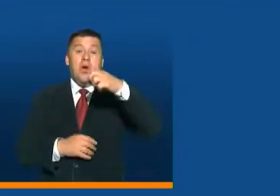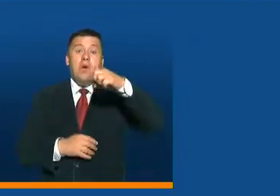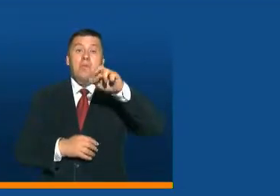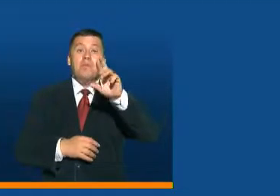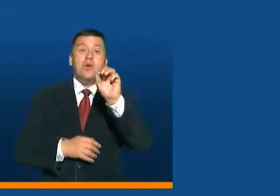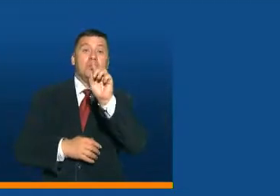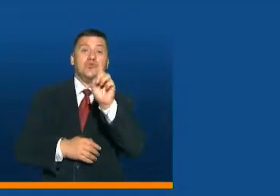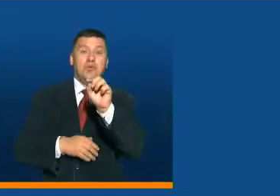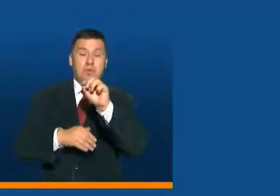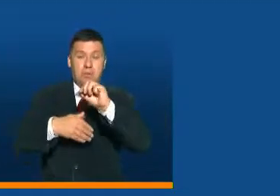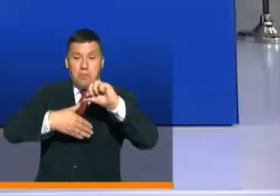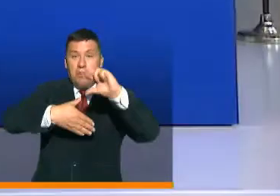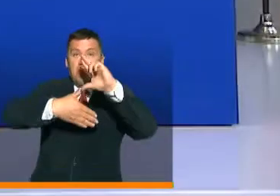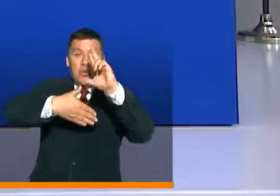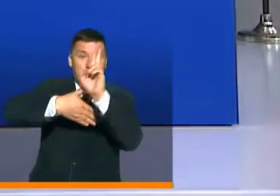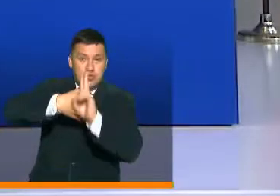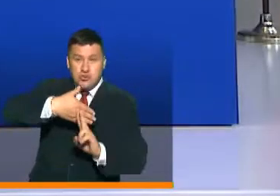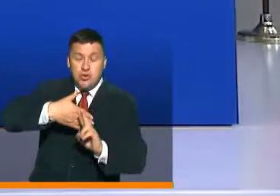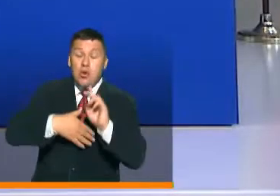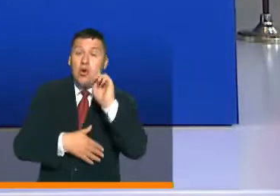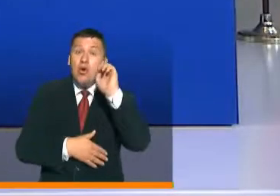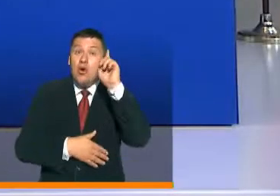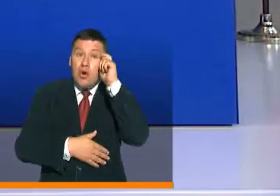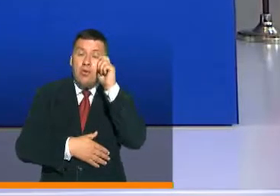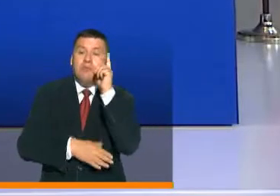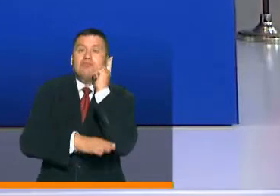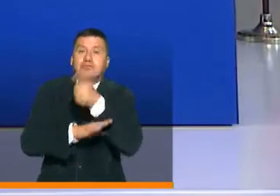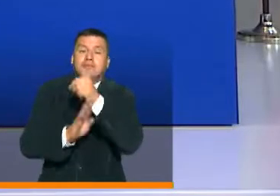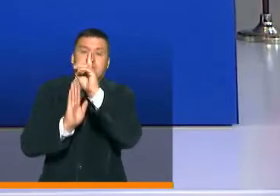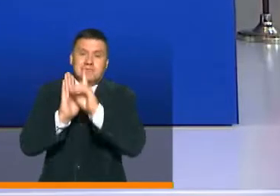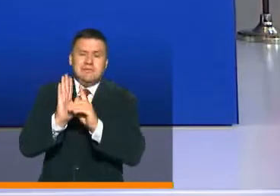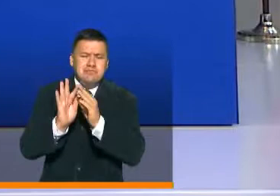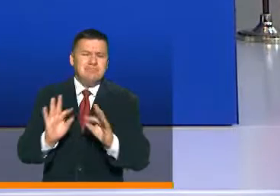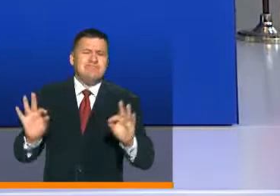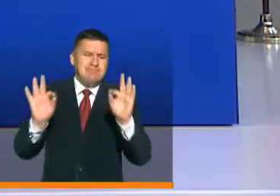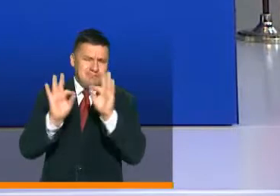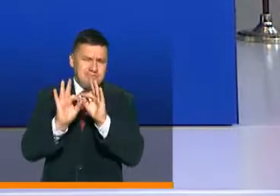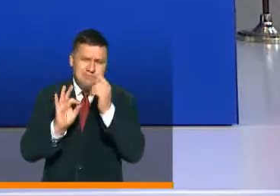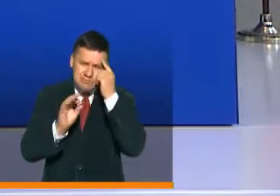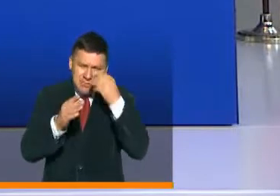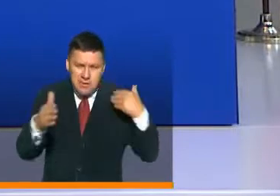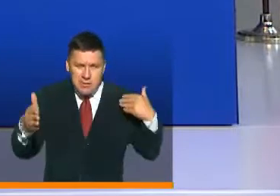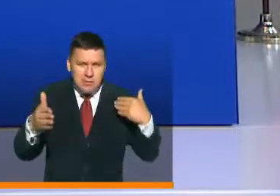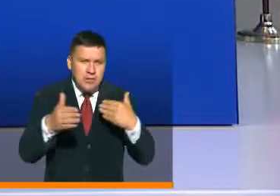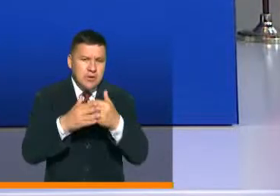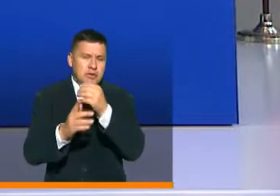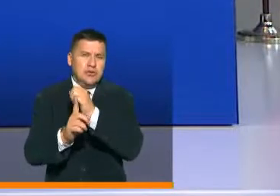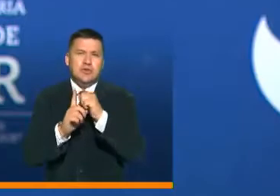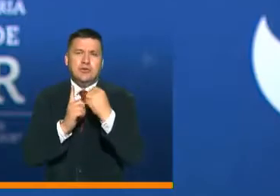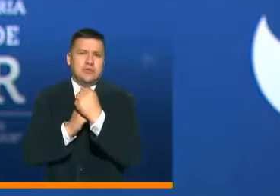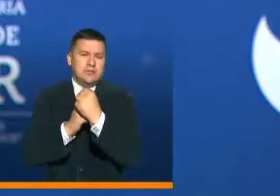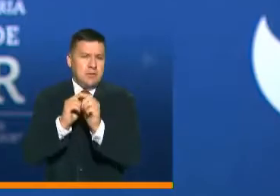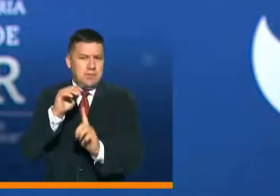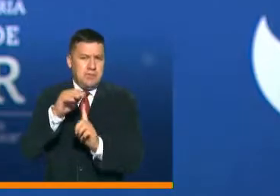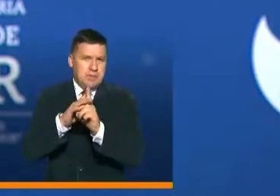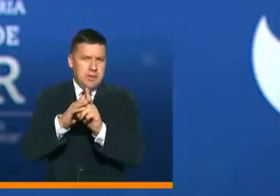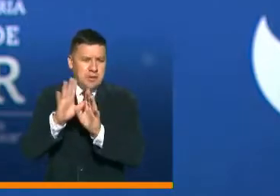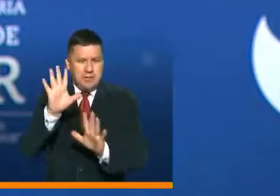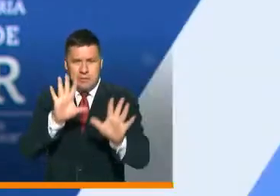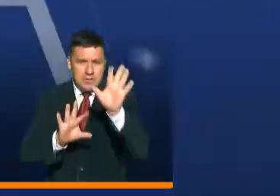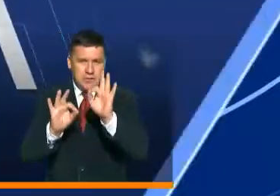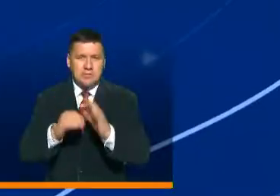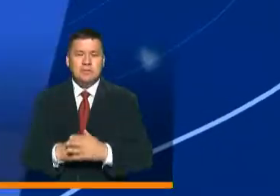Duque destaca agenda social del gobierno y ratifica importancia de extender programas sociales creados en